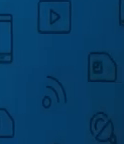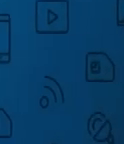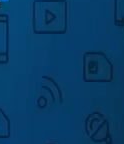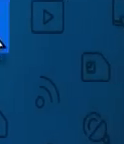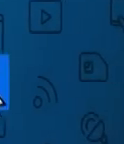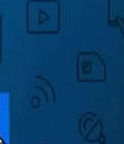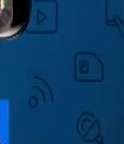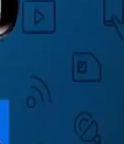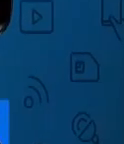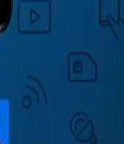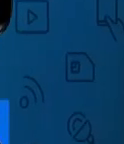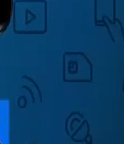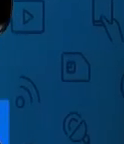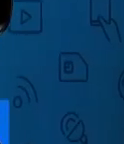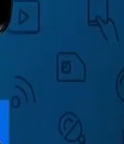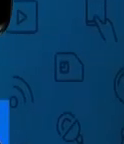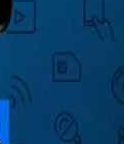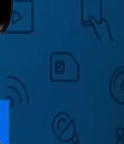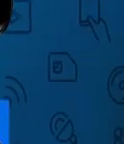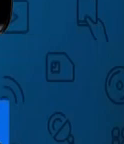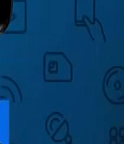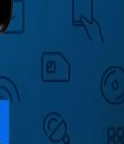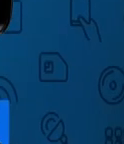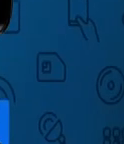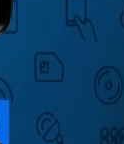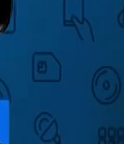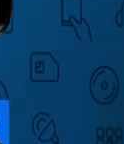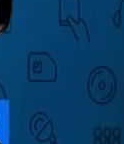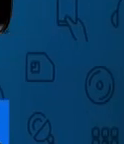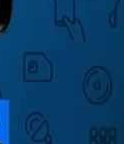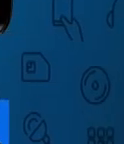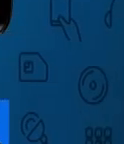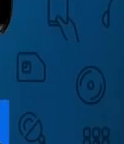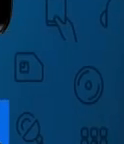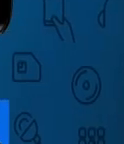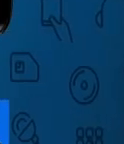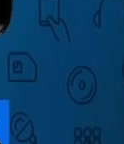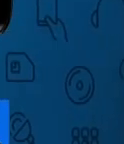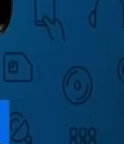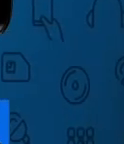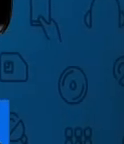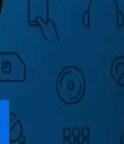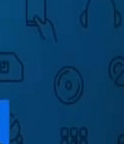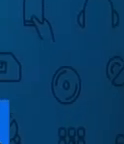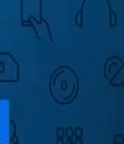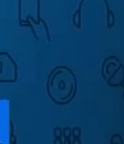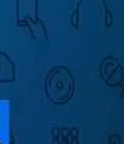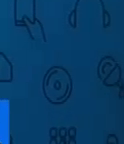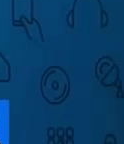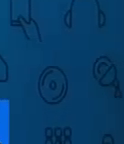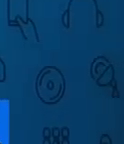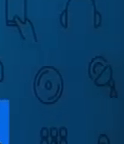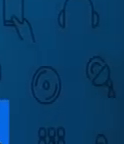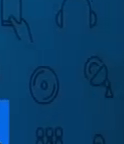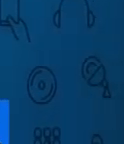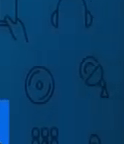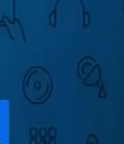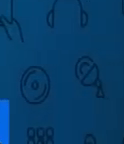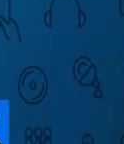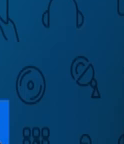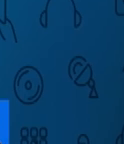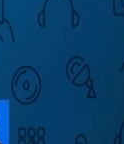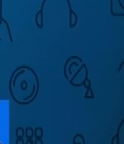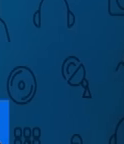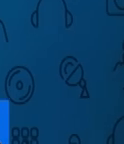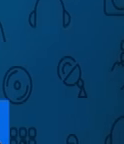www.sistemamichoacano.tv/tv y ahí encontrarás una ventana a la cultura, música, deportes y noticias. Todo desde tu teléfono